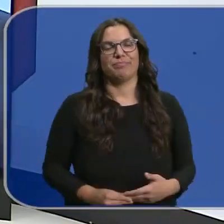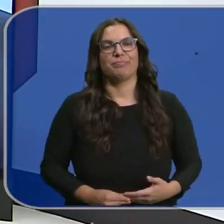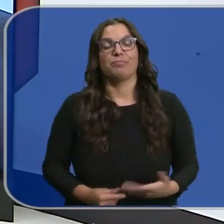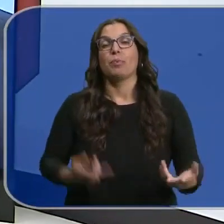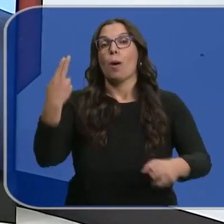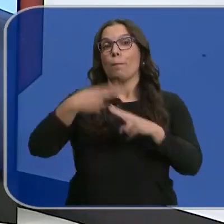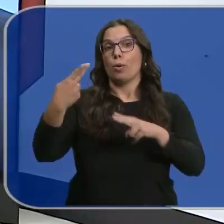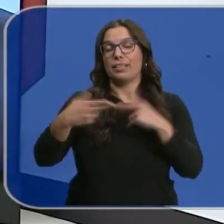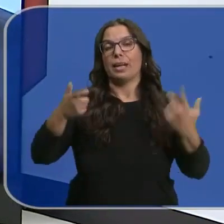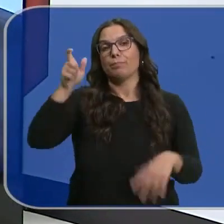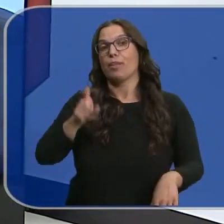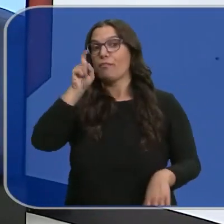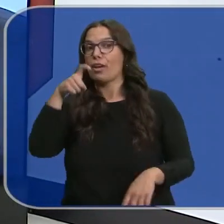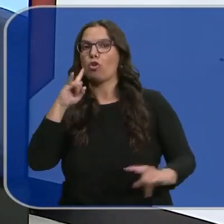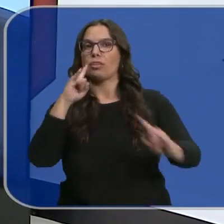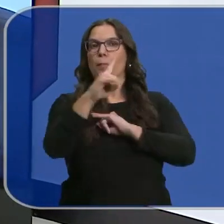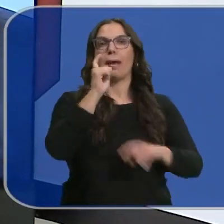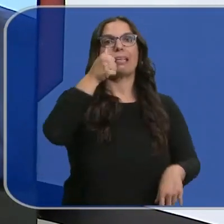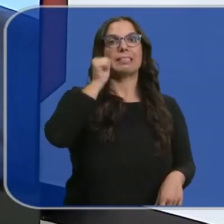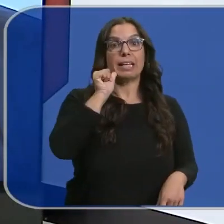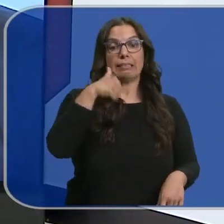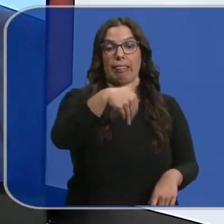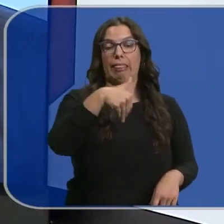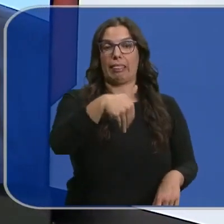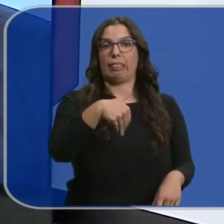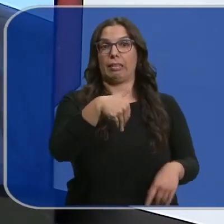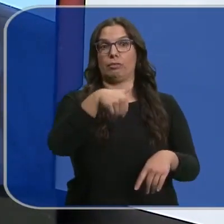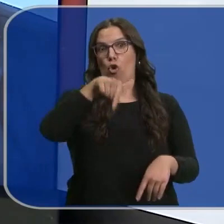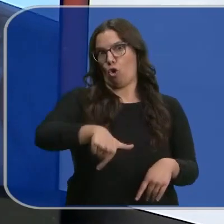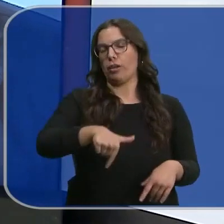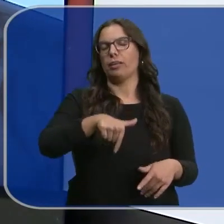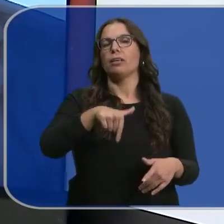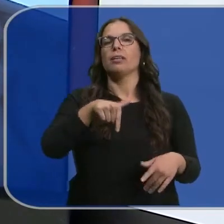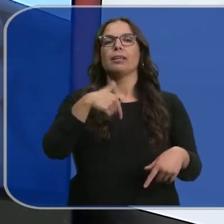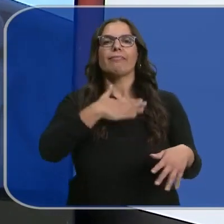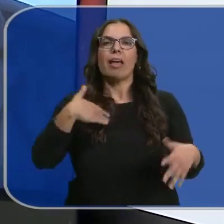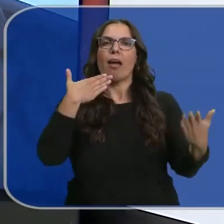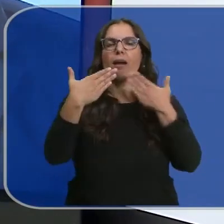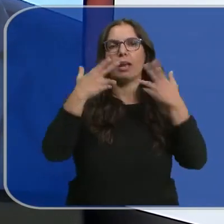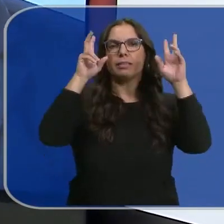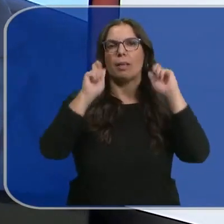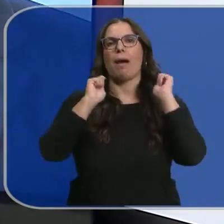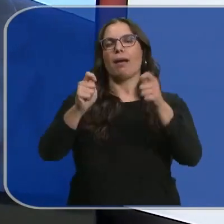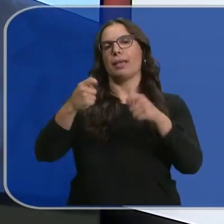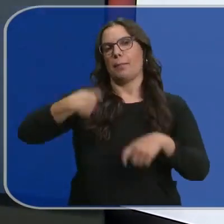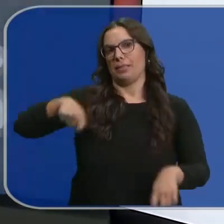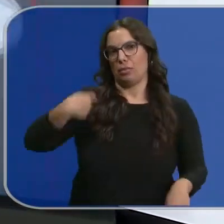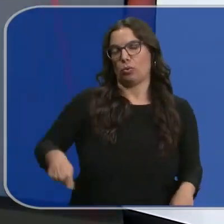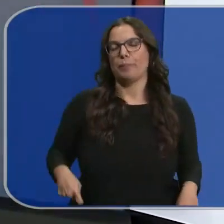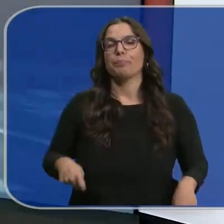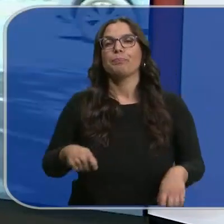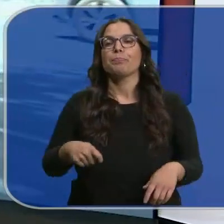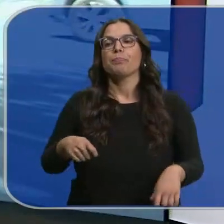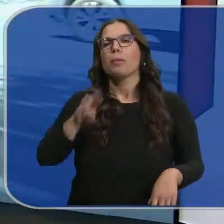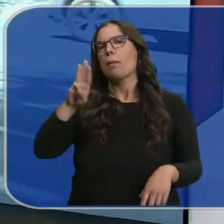En política, Feijóo llamará a Pedro Sánchez. En las próximas horas lo hará para hablar de la investidura. Daniel de la Fuente, ¿qué